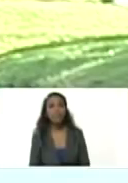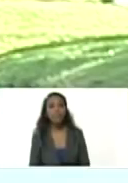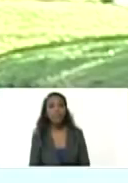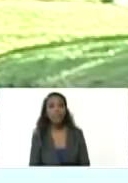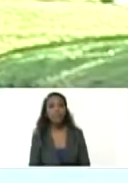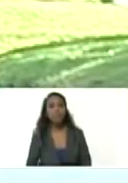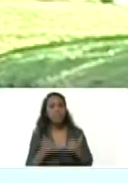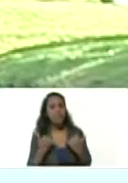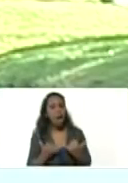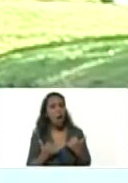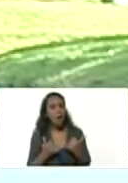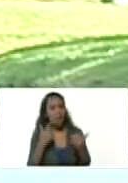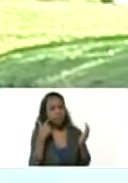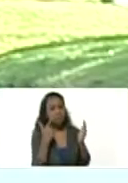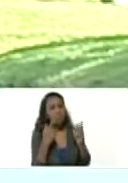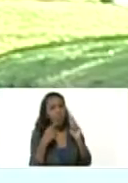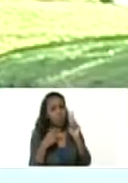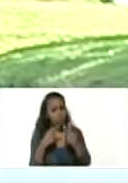Ahora fíjense ustedes,